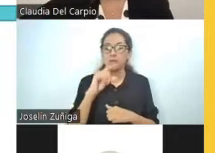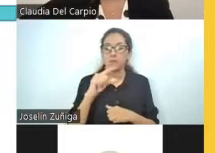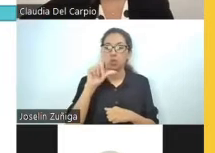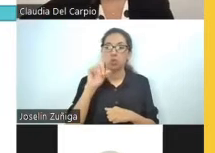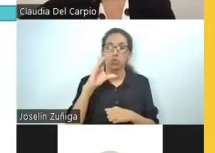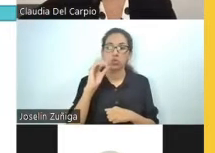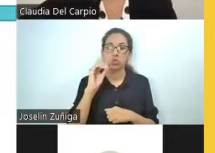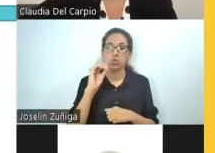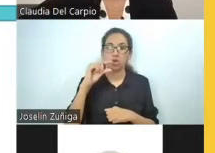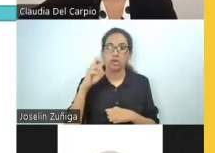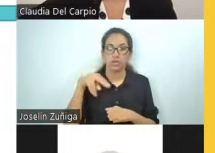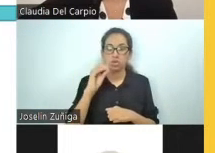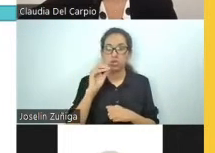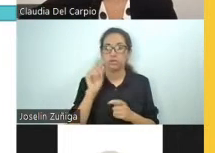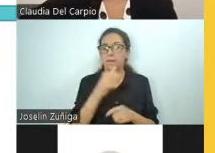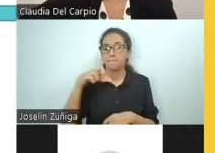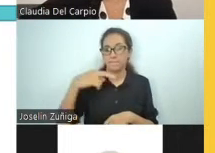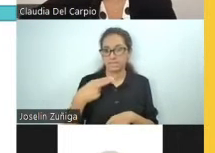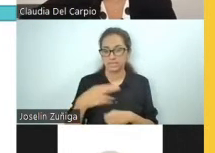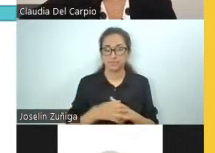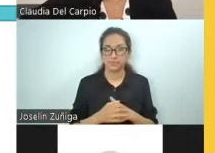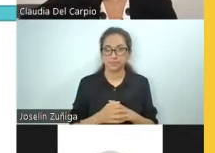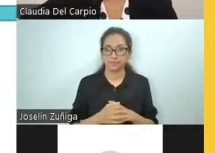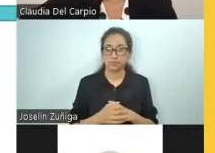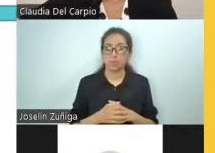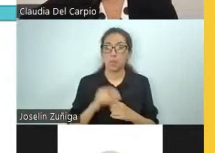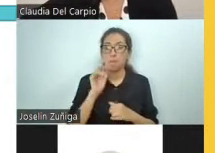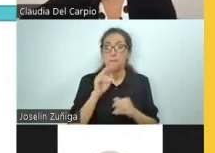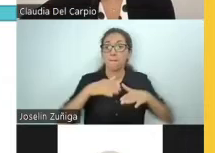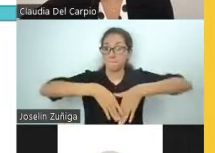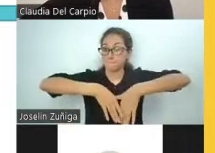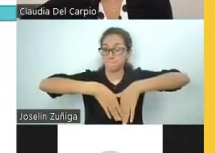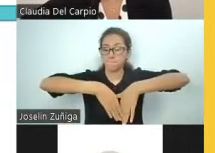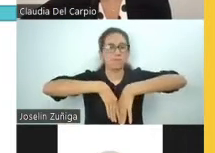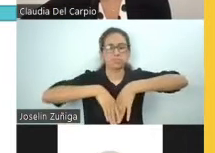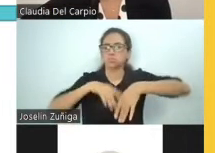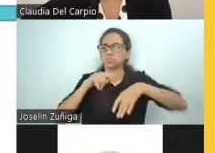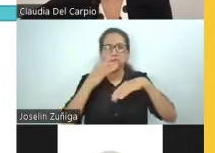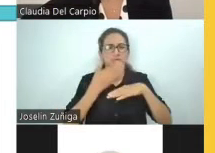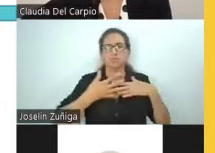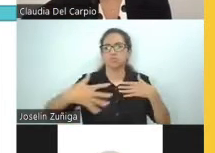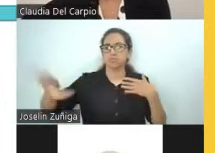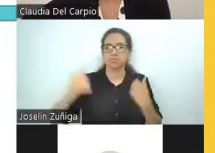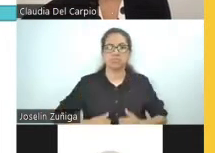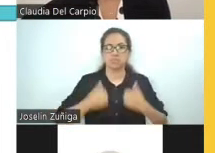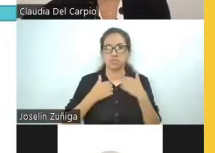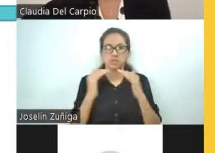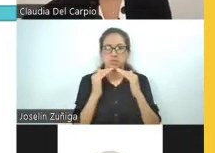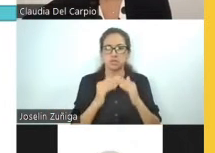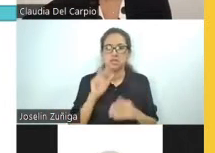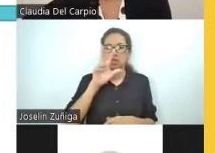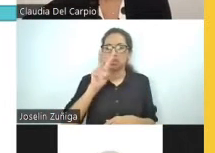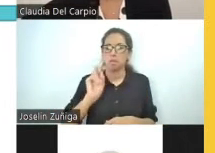pH ácido. La vulva en toda nuestra vida se mantiene de un pH similar, entre